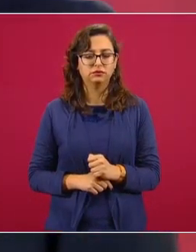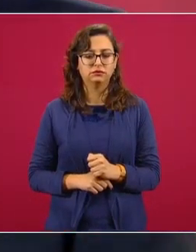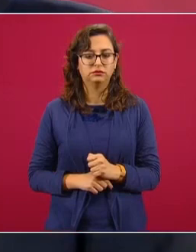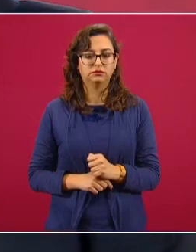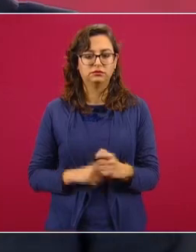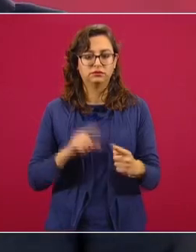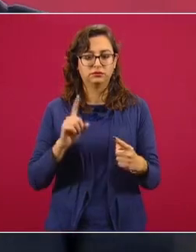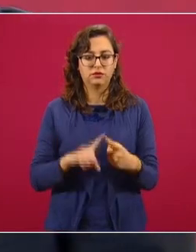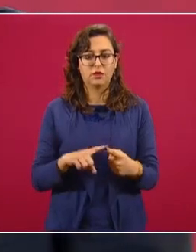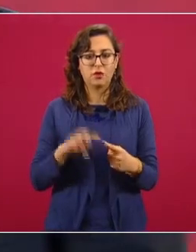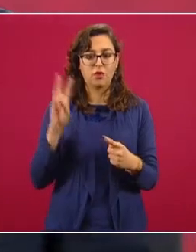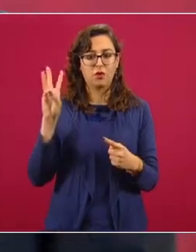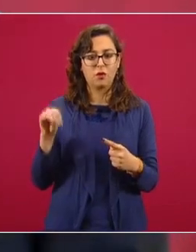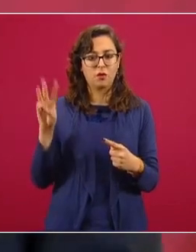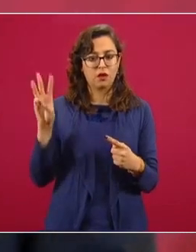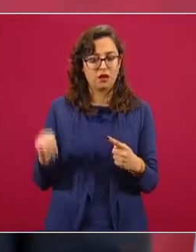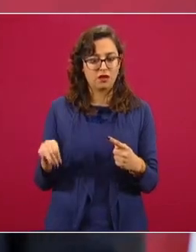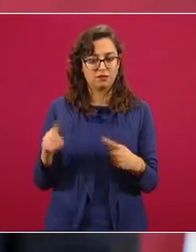Walmart,